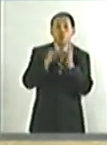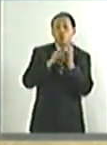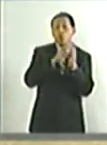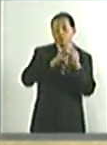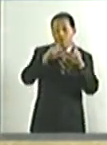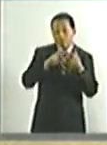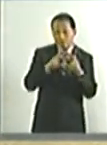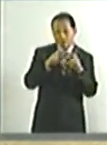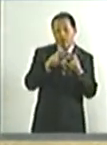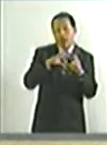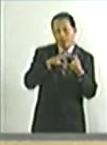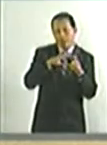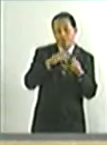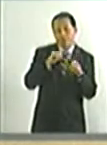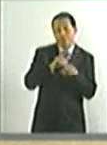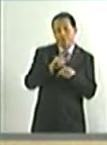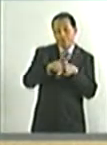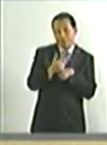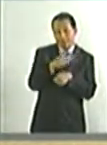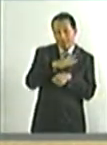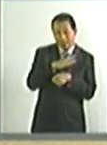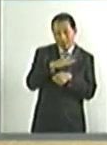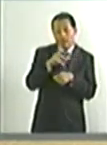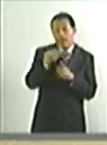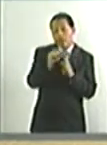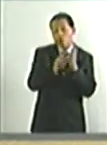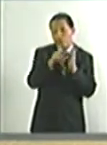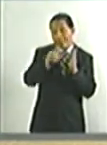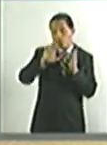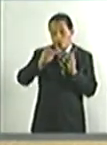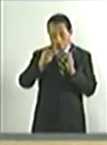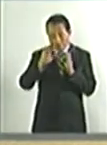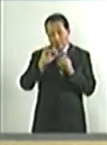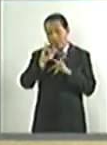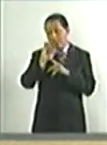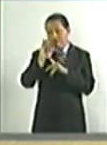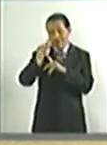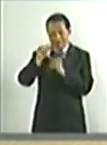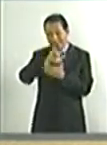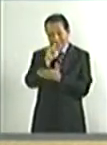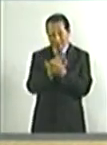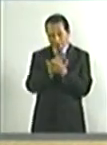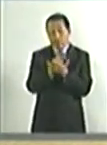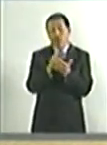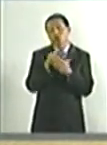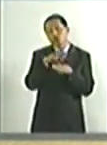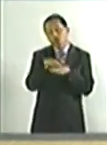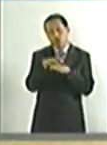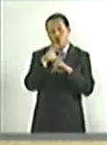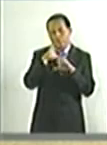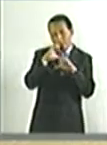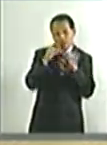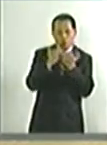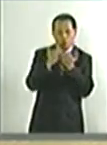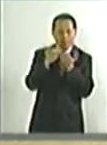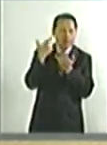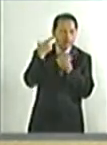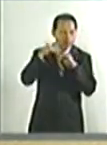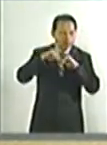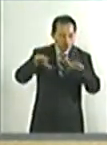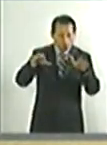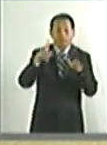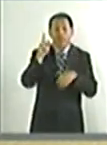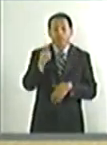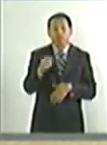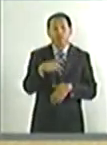fracción decimotercera al artículo 190 de la Ley Federal de Telecomunicaciones y Radiodifusión. Las modificaciones tienen